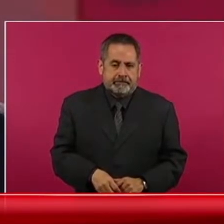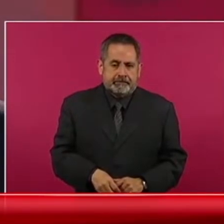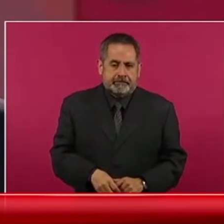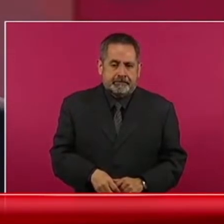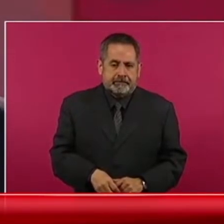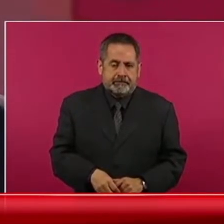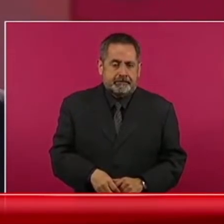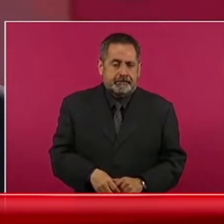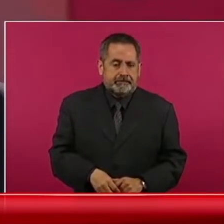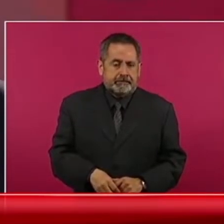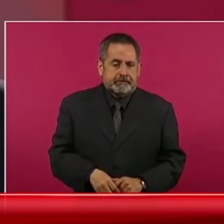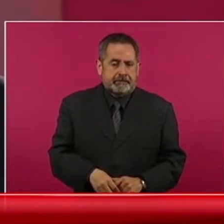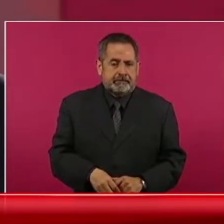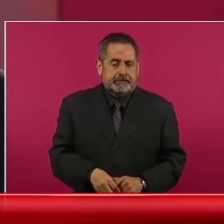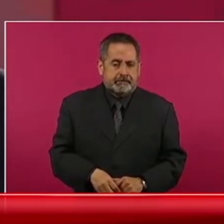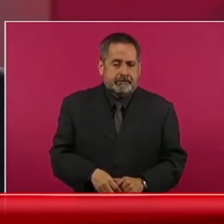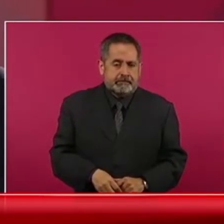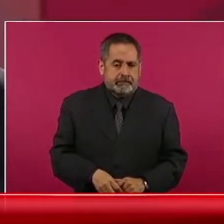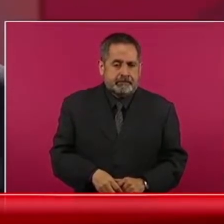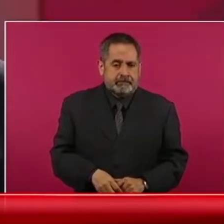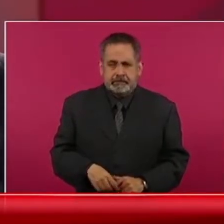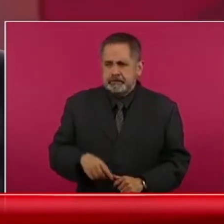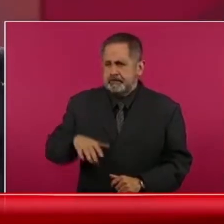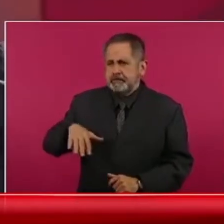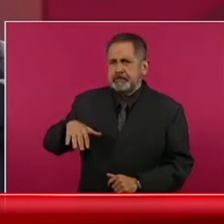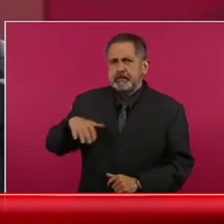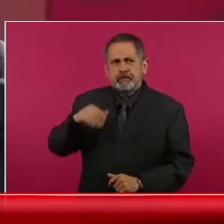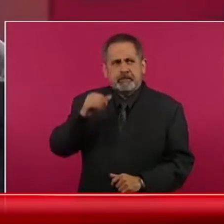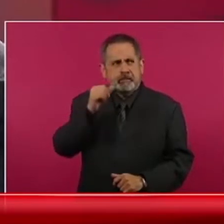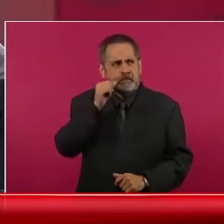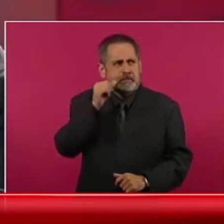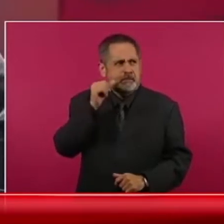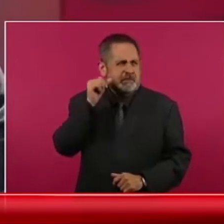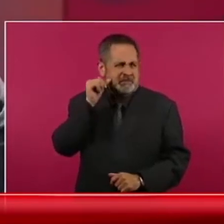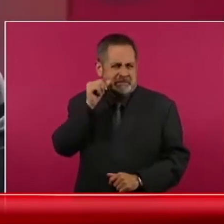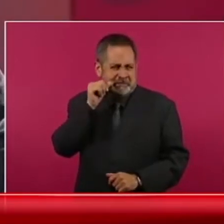Y como lo mencioné ayer, antier,